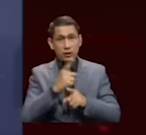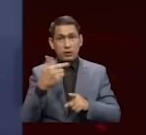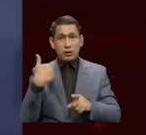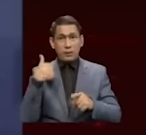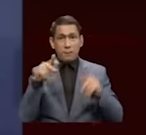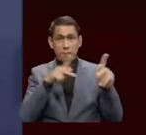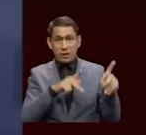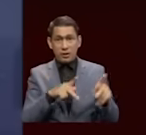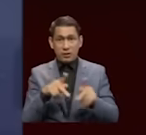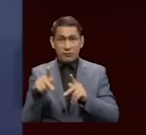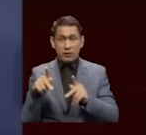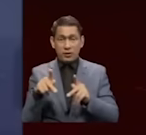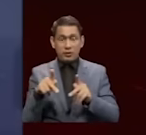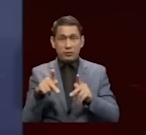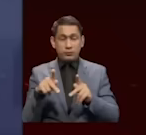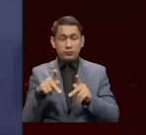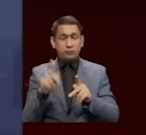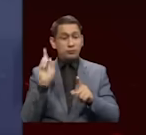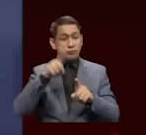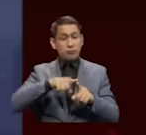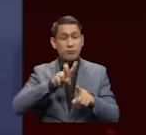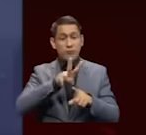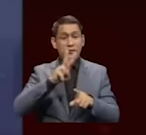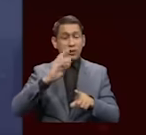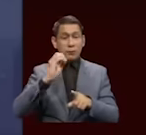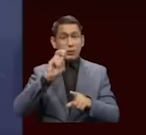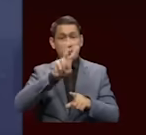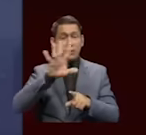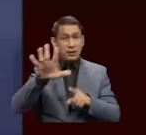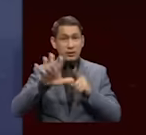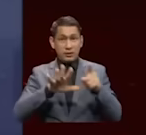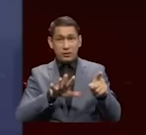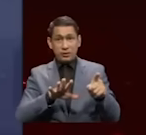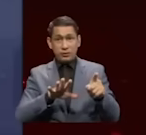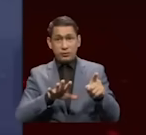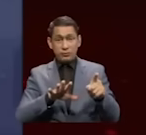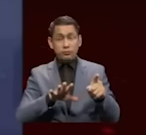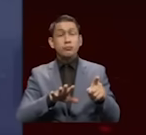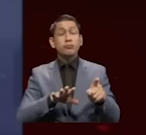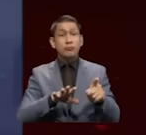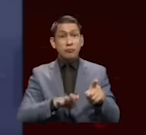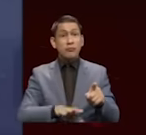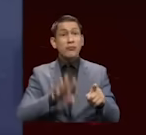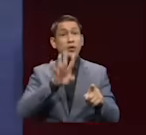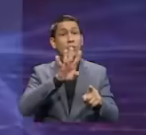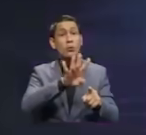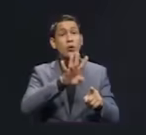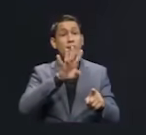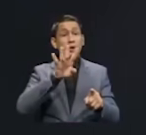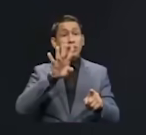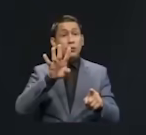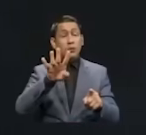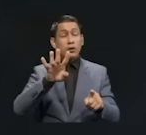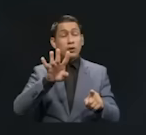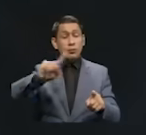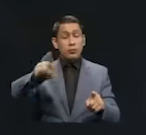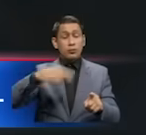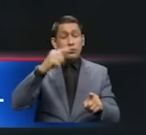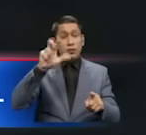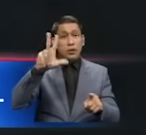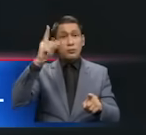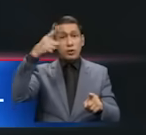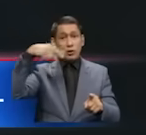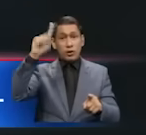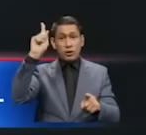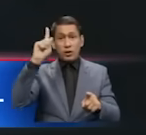en los próximos, hasta el 2025, poder acuñar 44,3 millones de dólares de estas